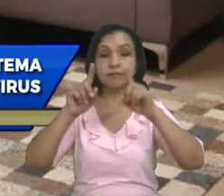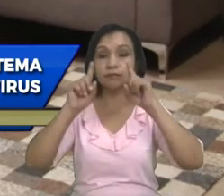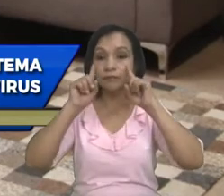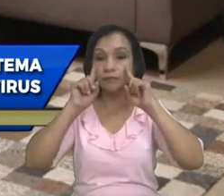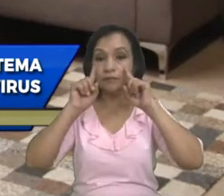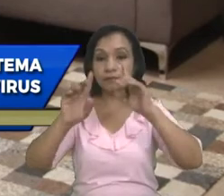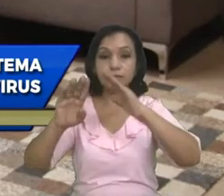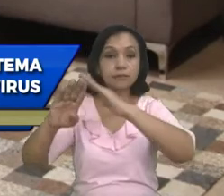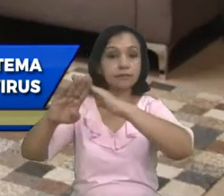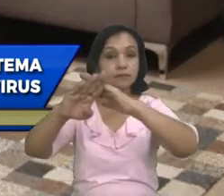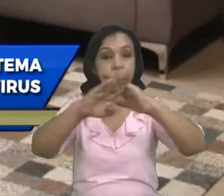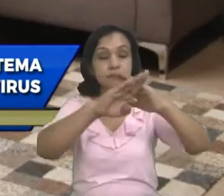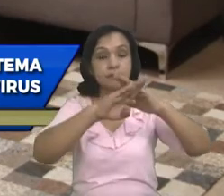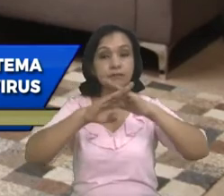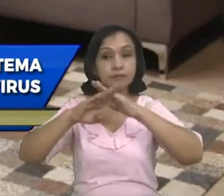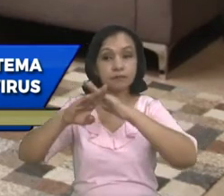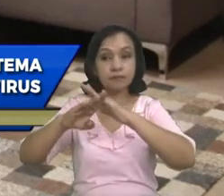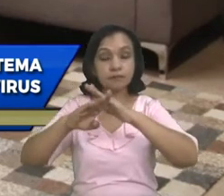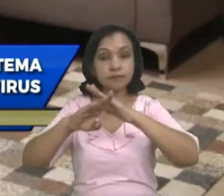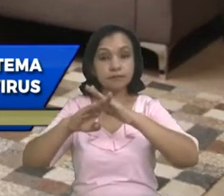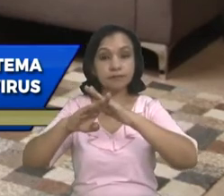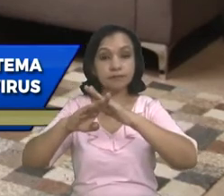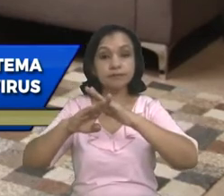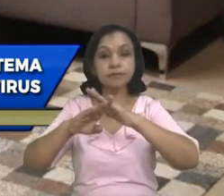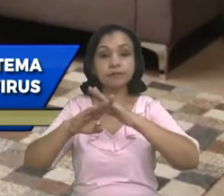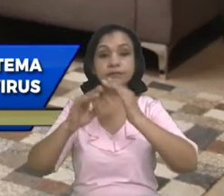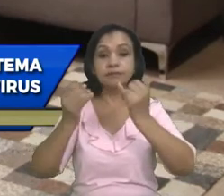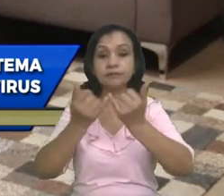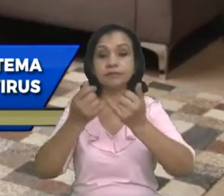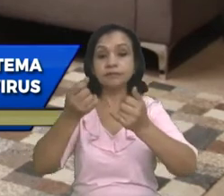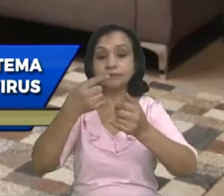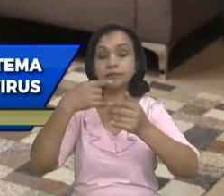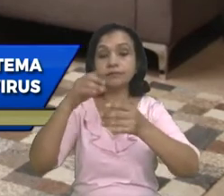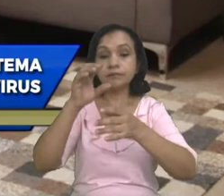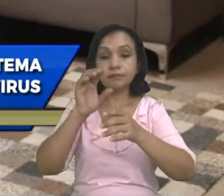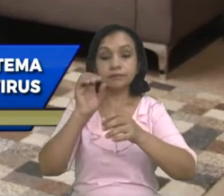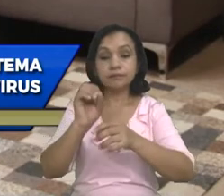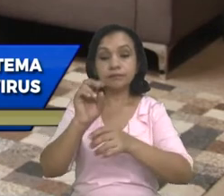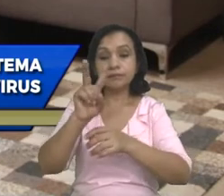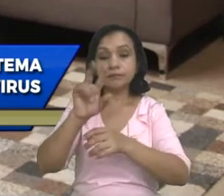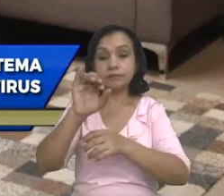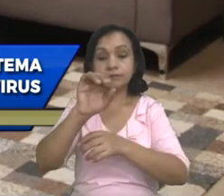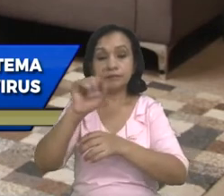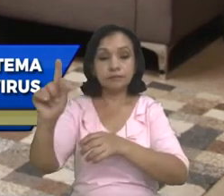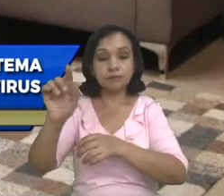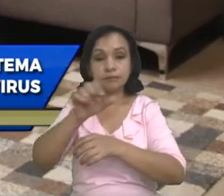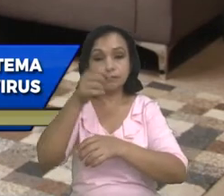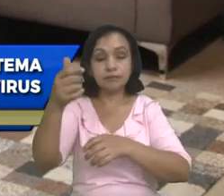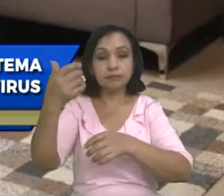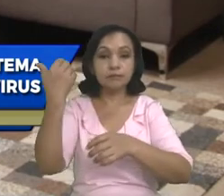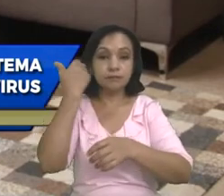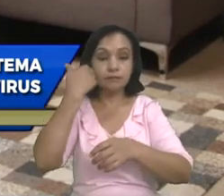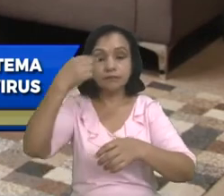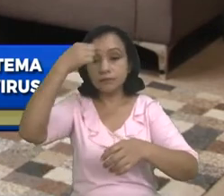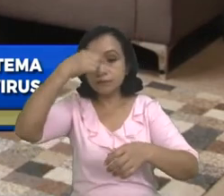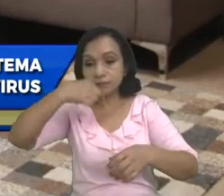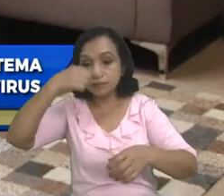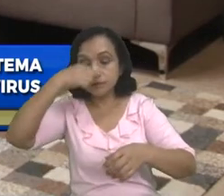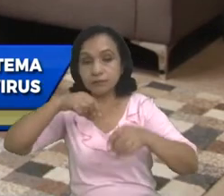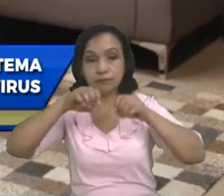para contención y el tratamiento del hobbit y otras enfermedades de rápida propagación